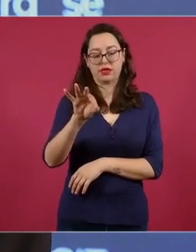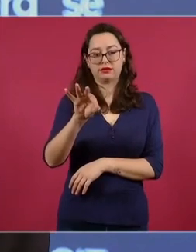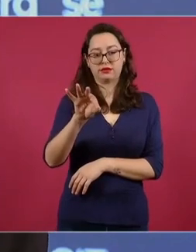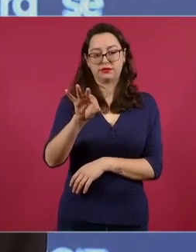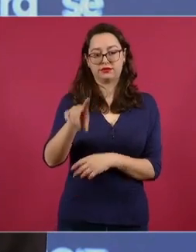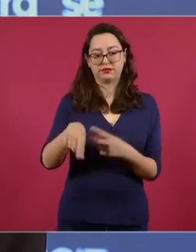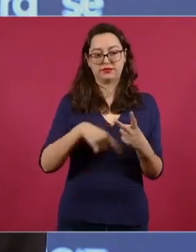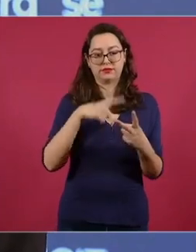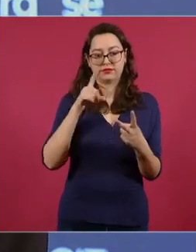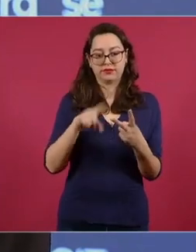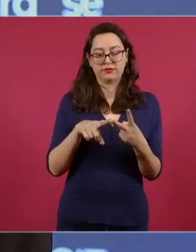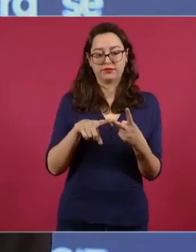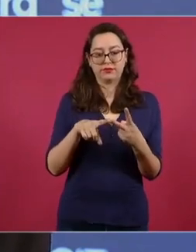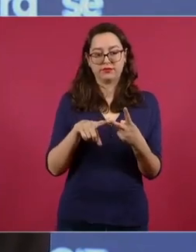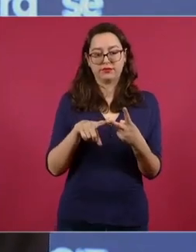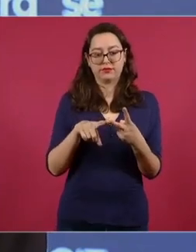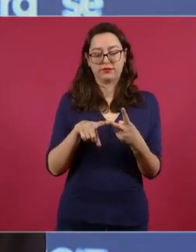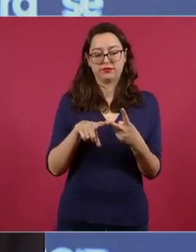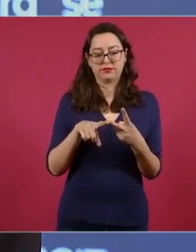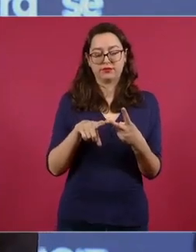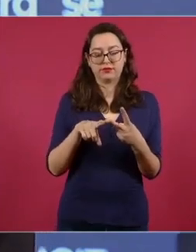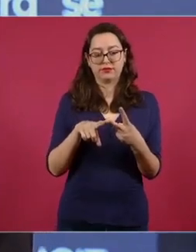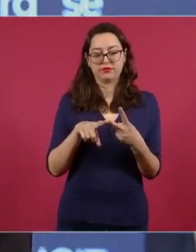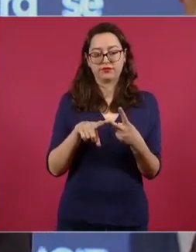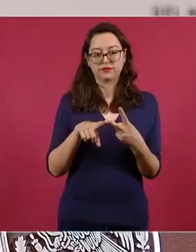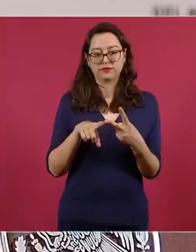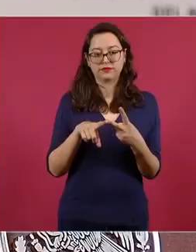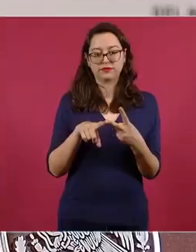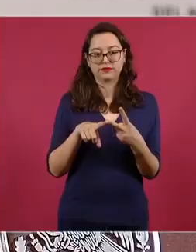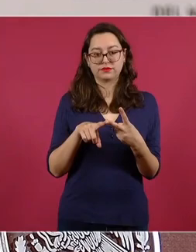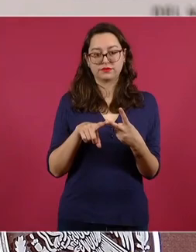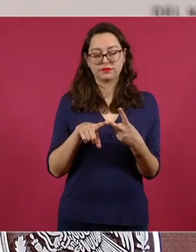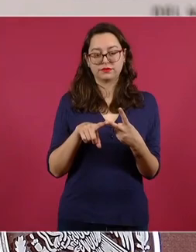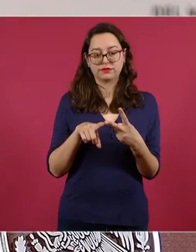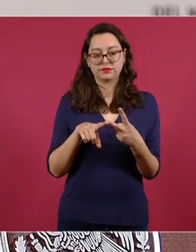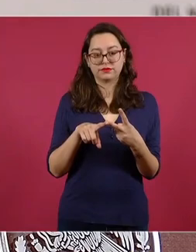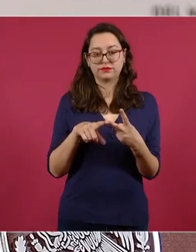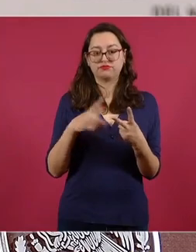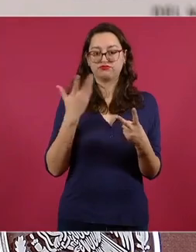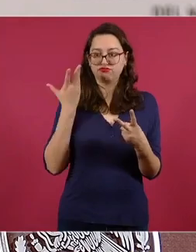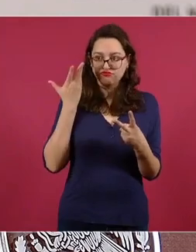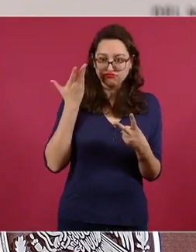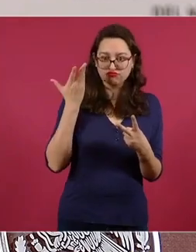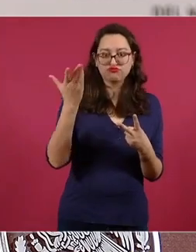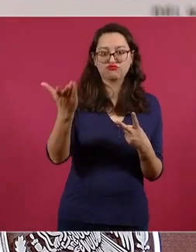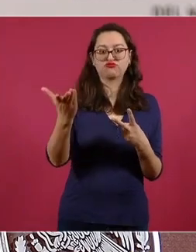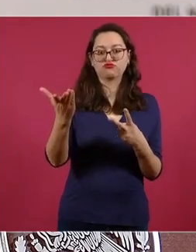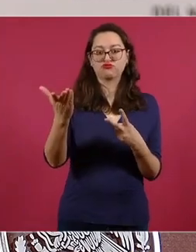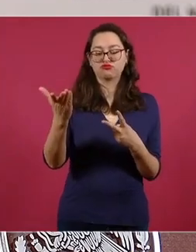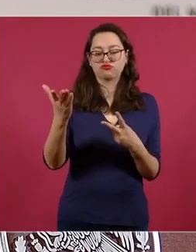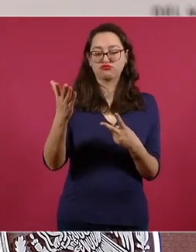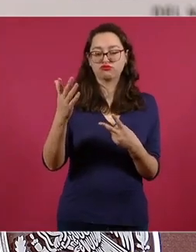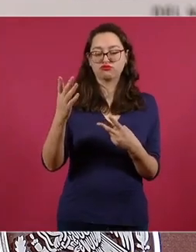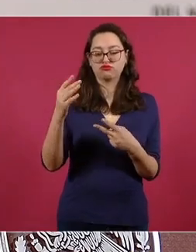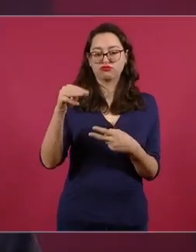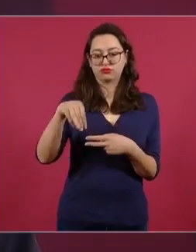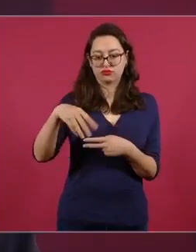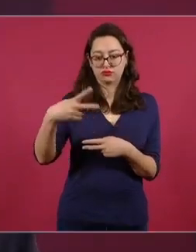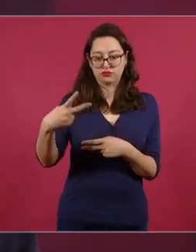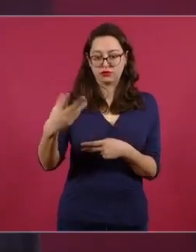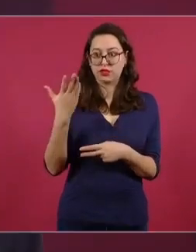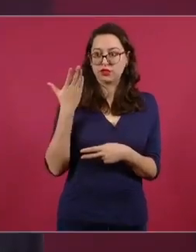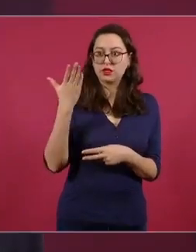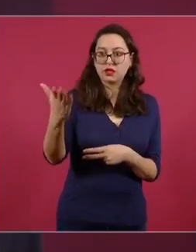y ha presentado denuncias en forma reactiva, o sea, a petición de la autoridad ministerial,